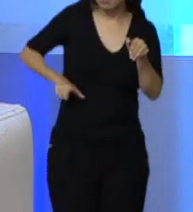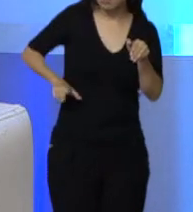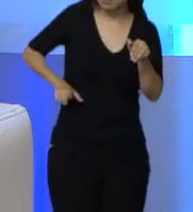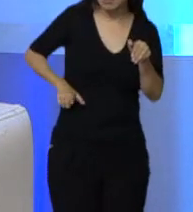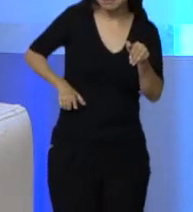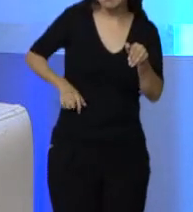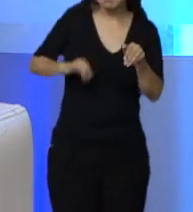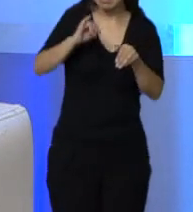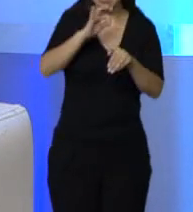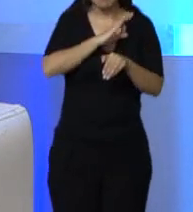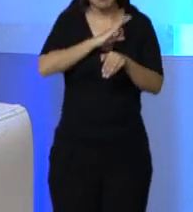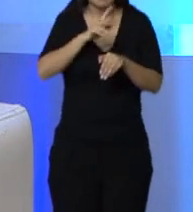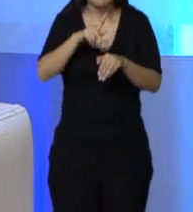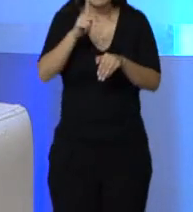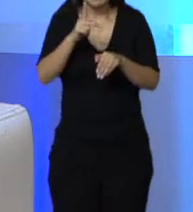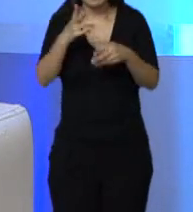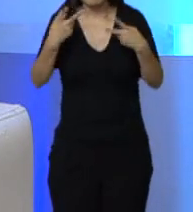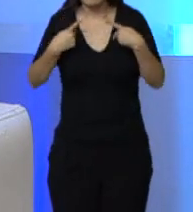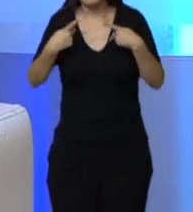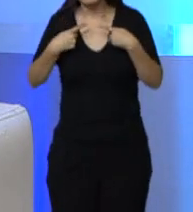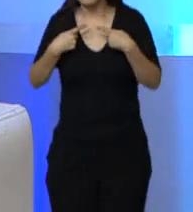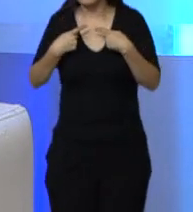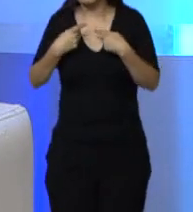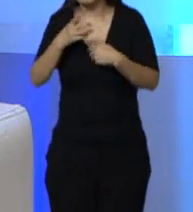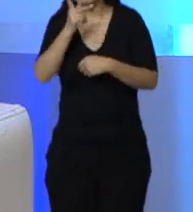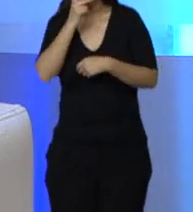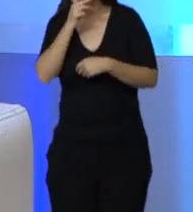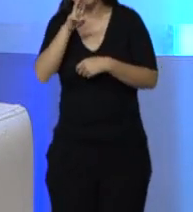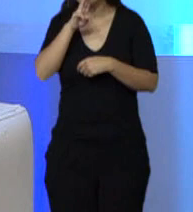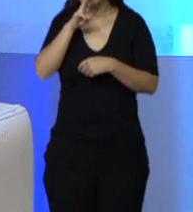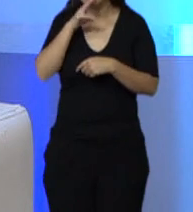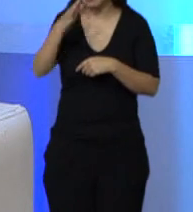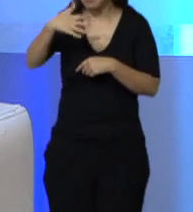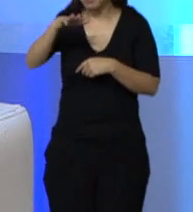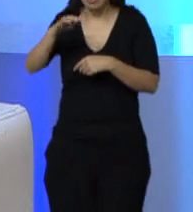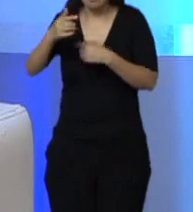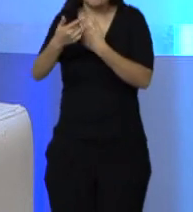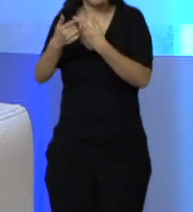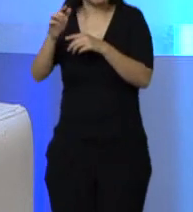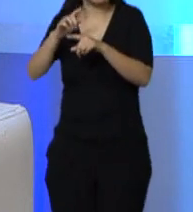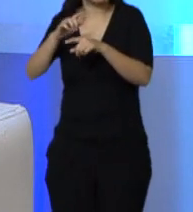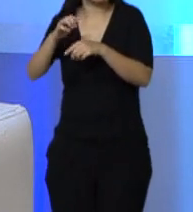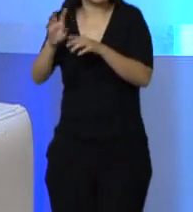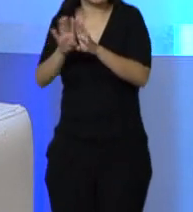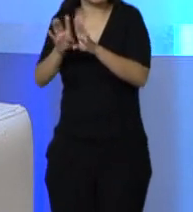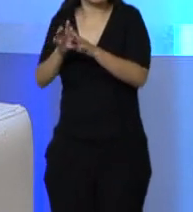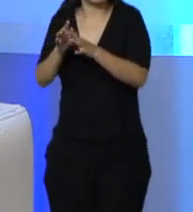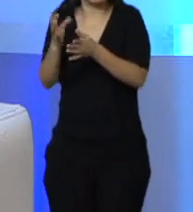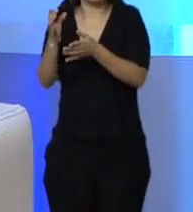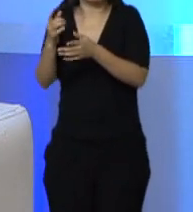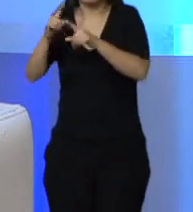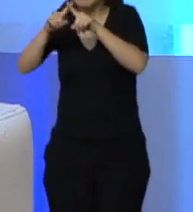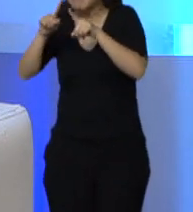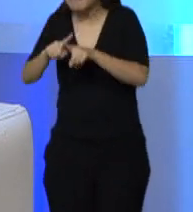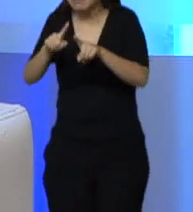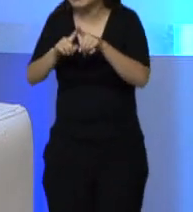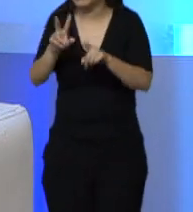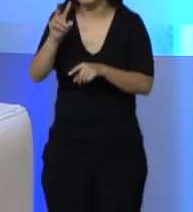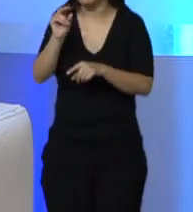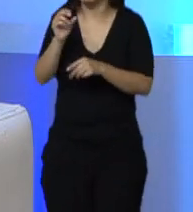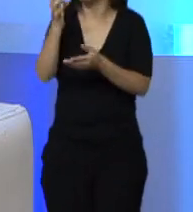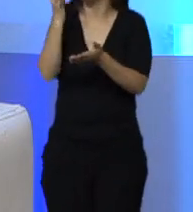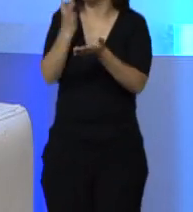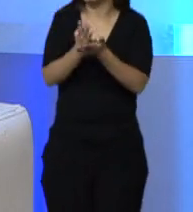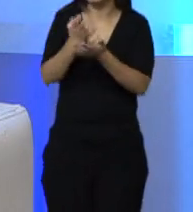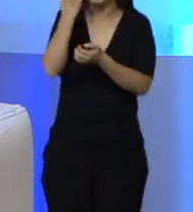buscando un lugar en cualquier escuela sabemos que el nivel público tampoco y no es por menospreciar lo porque tengan el nivel privado ahí